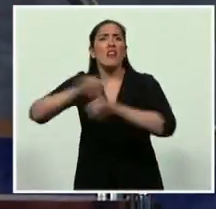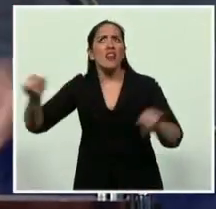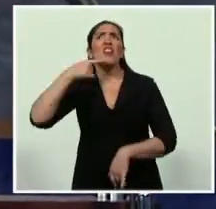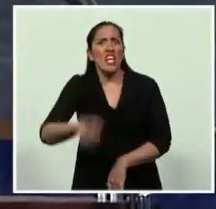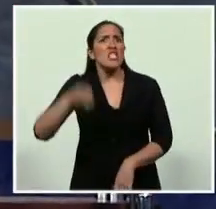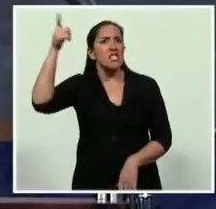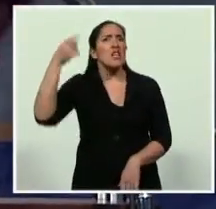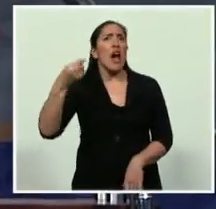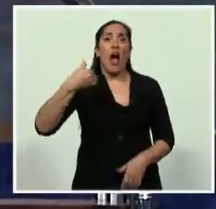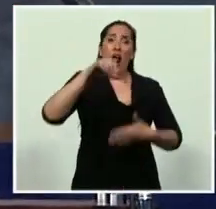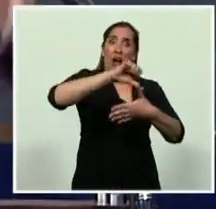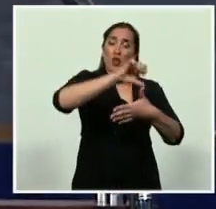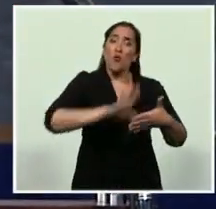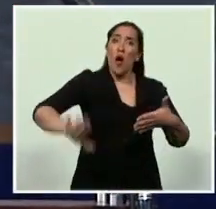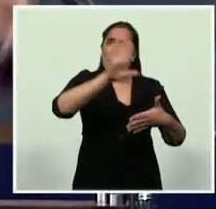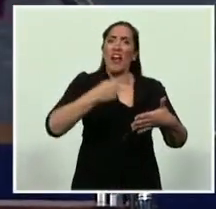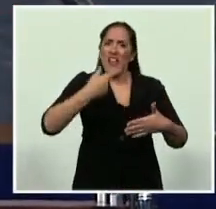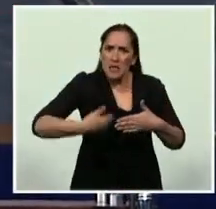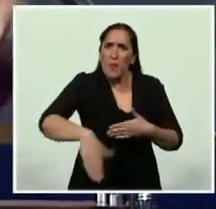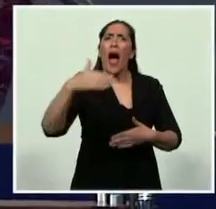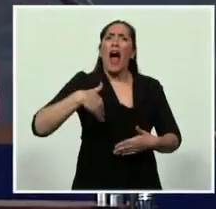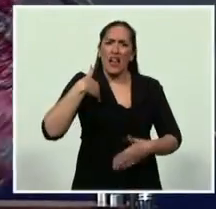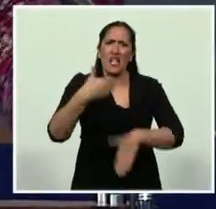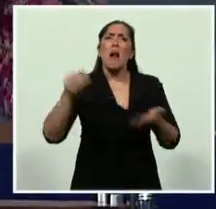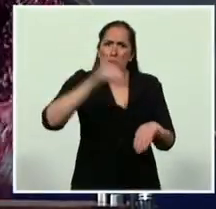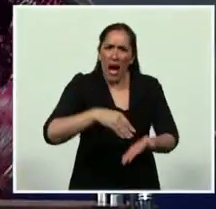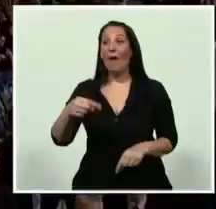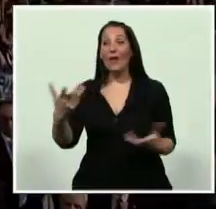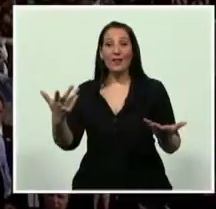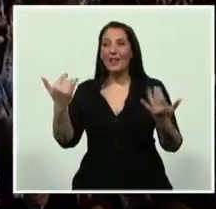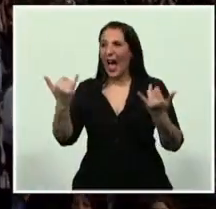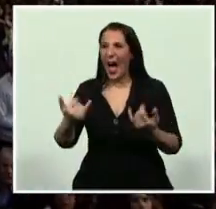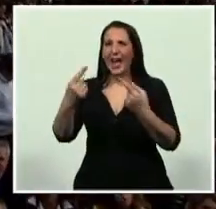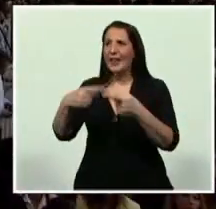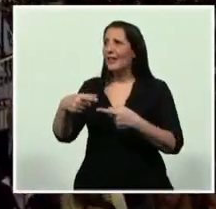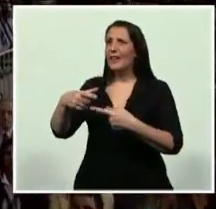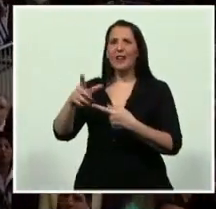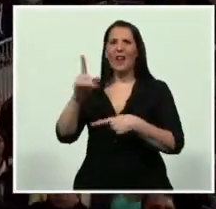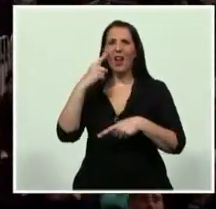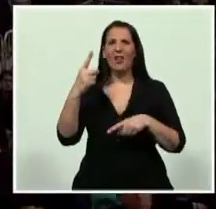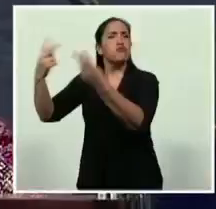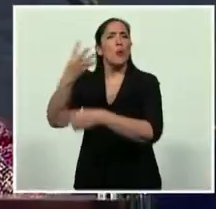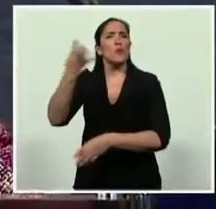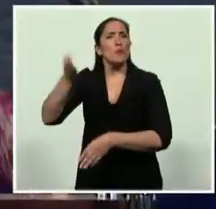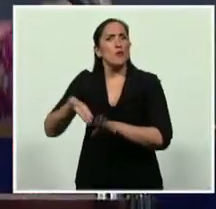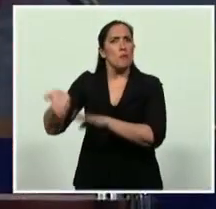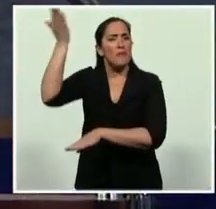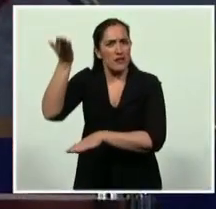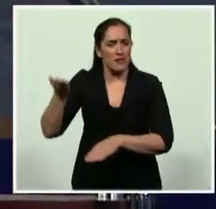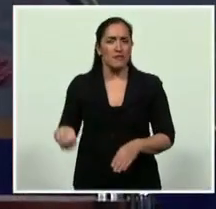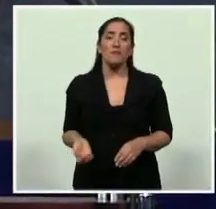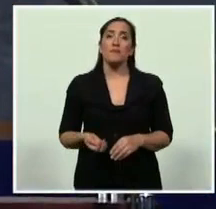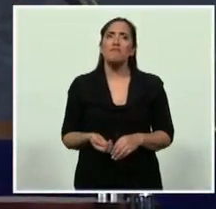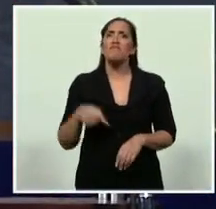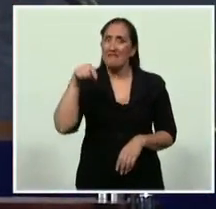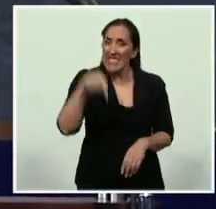Latinoamérica que va a crecer. Vamos a terminar el año creciendo como ya lo estamos haciendo. Estoy